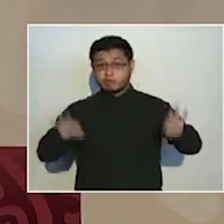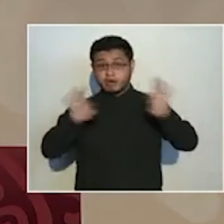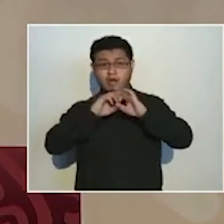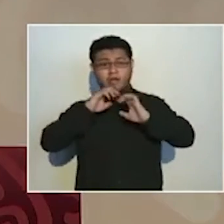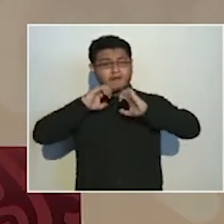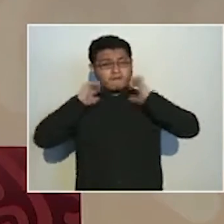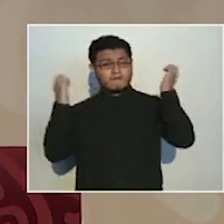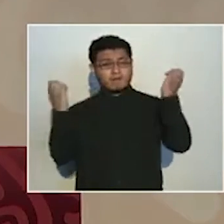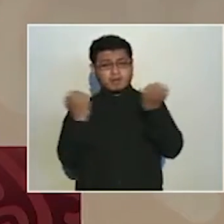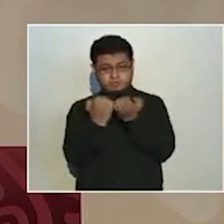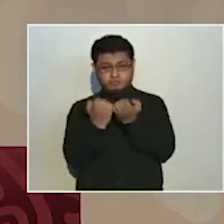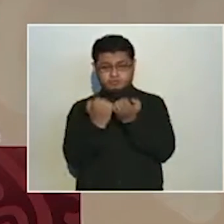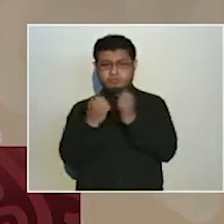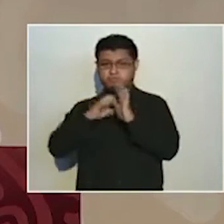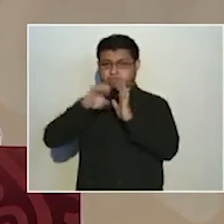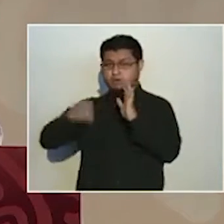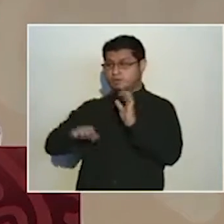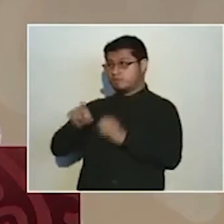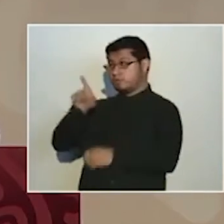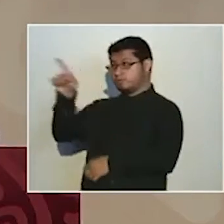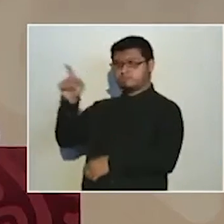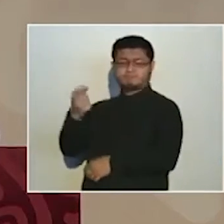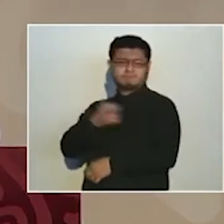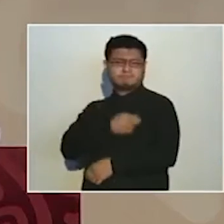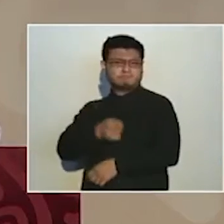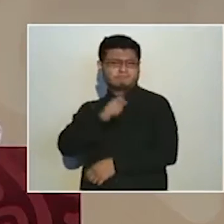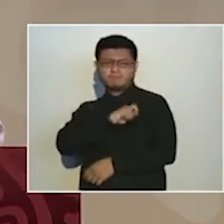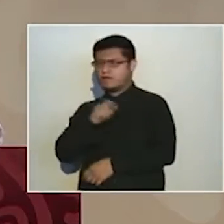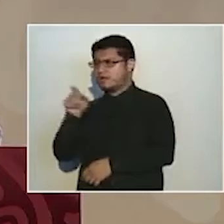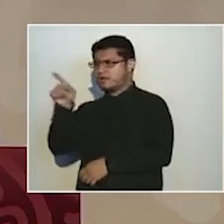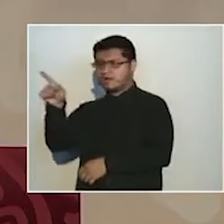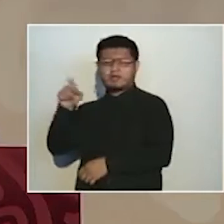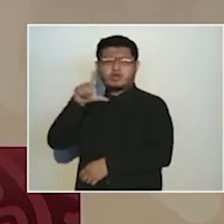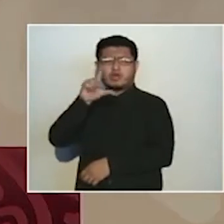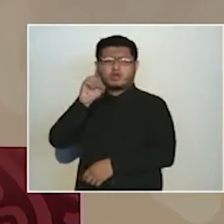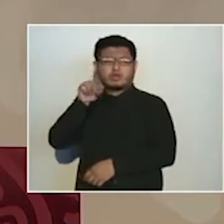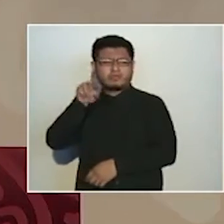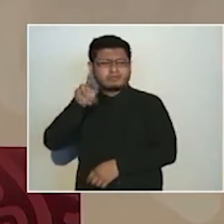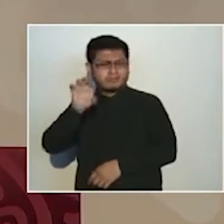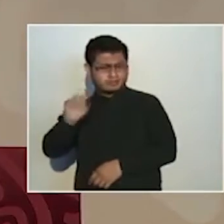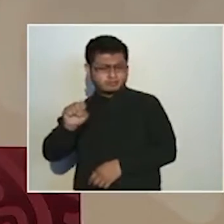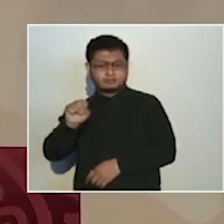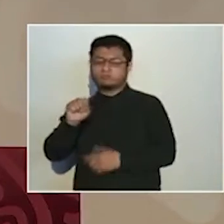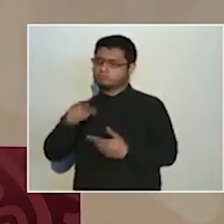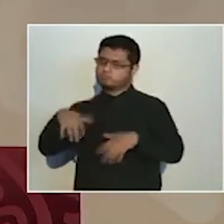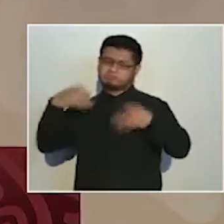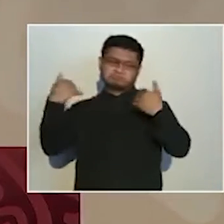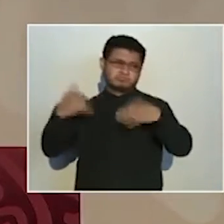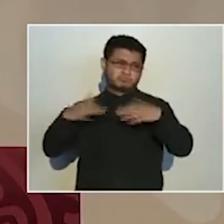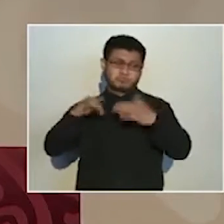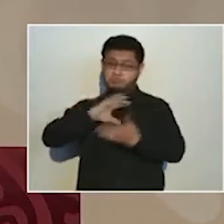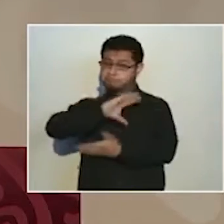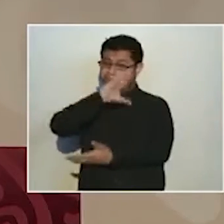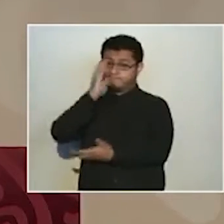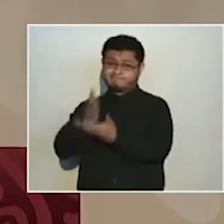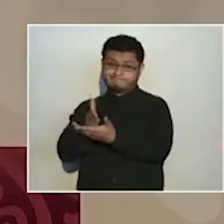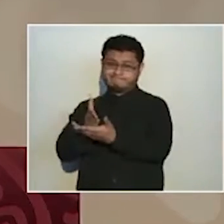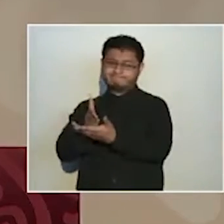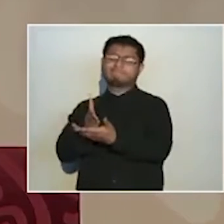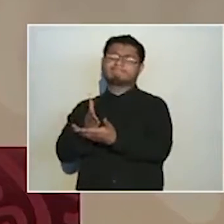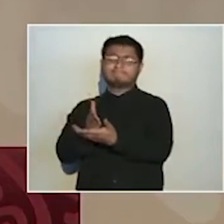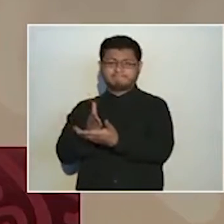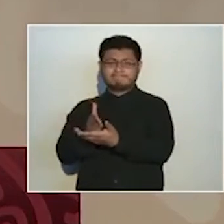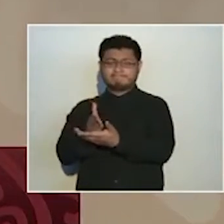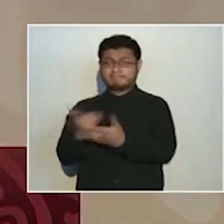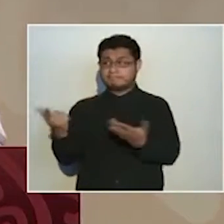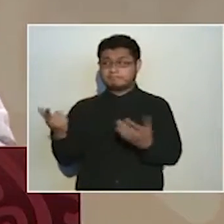mundial, como la de Madrid, Londres y Berlín, hubo prácticamente una contracción a